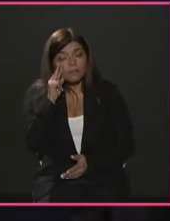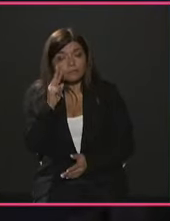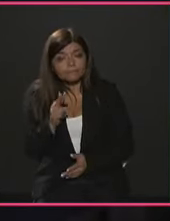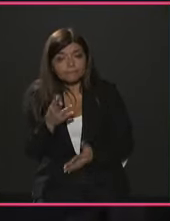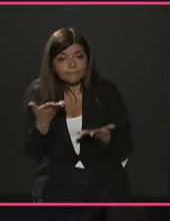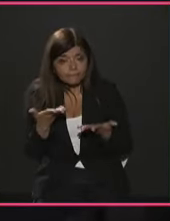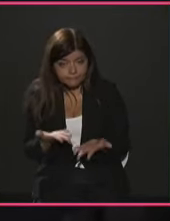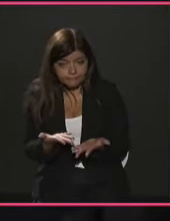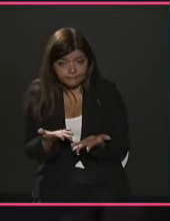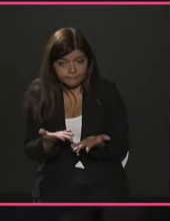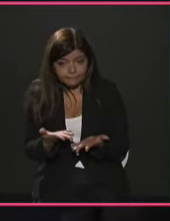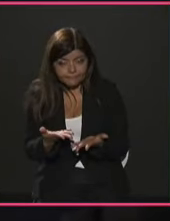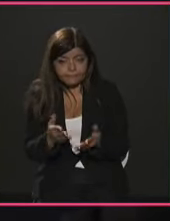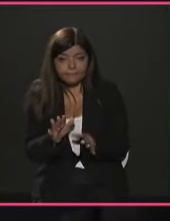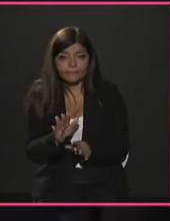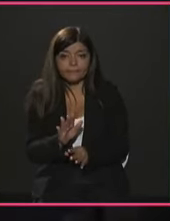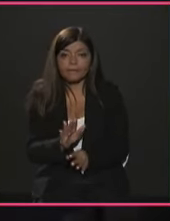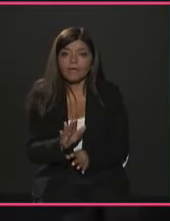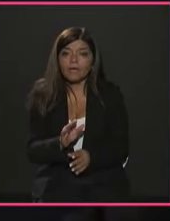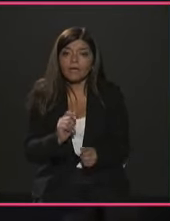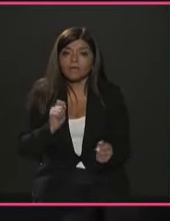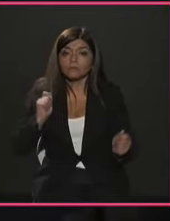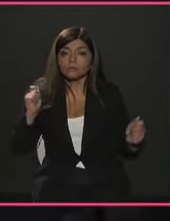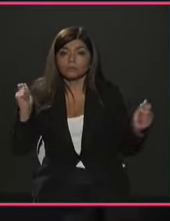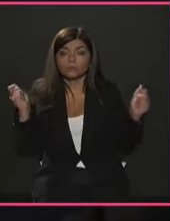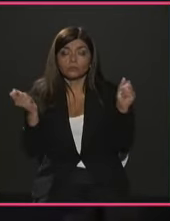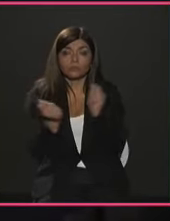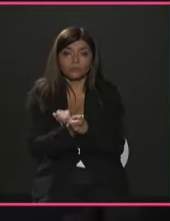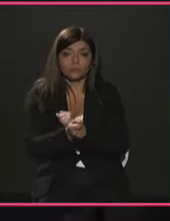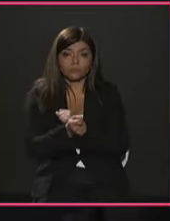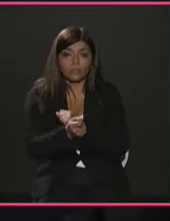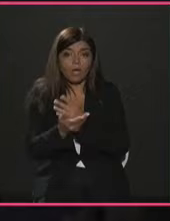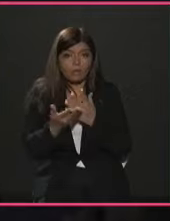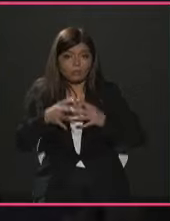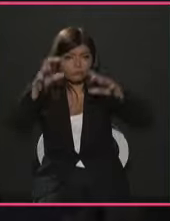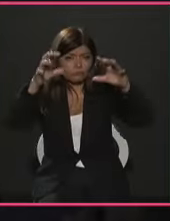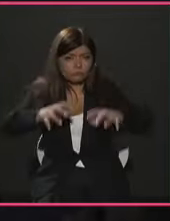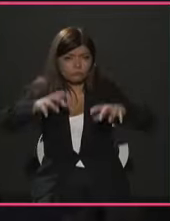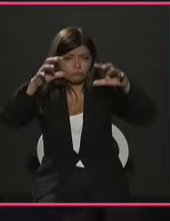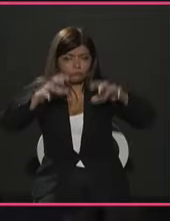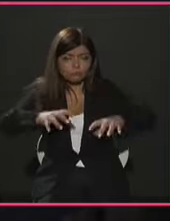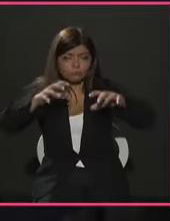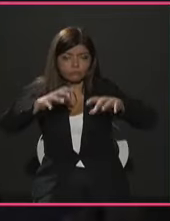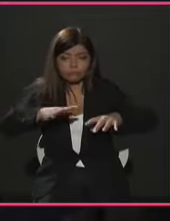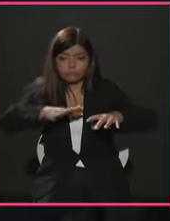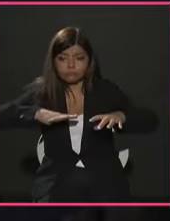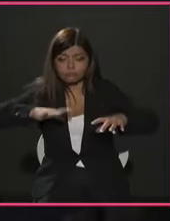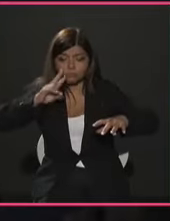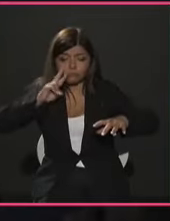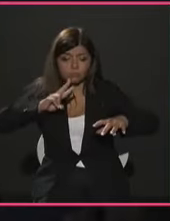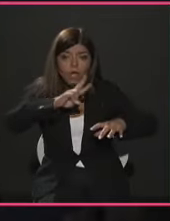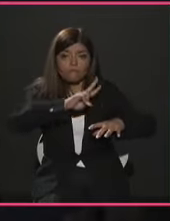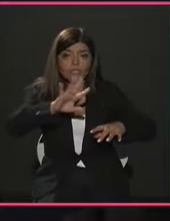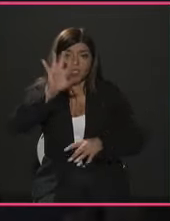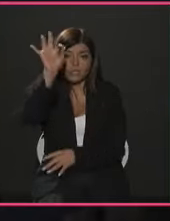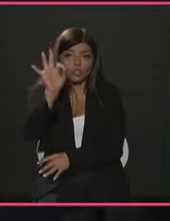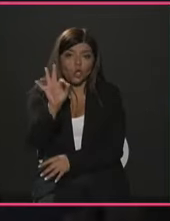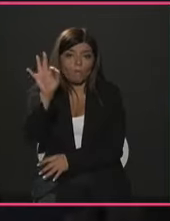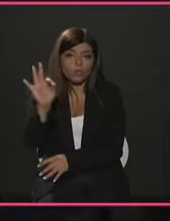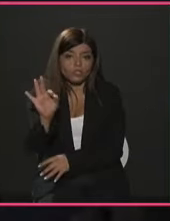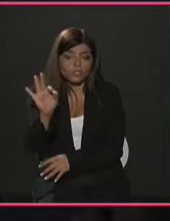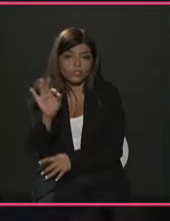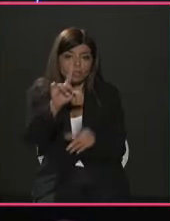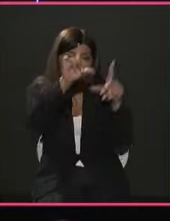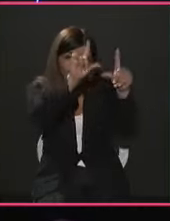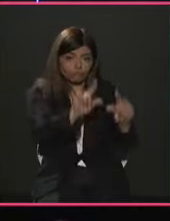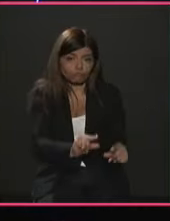viendo que hay un cambio enorme de precipitaciones a un 25% de la baja